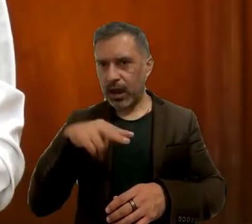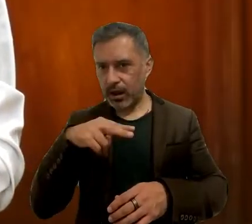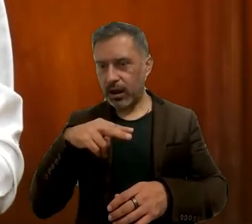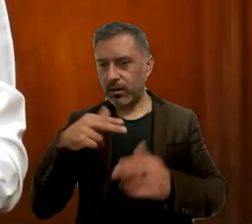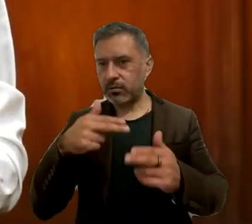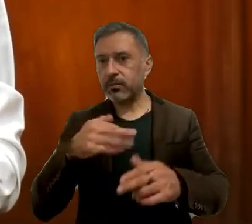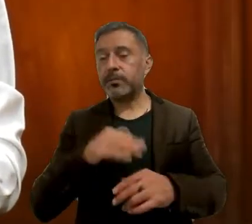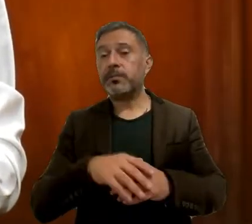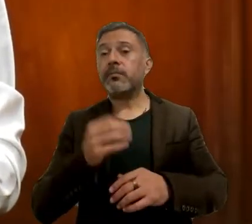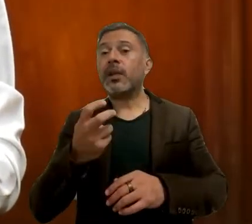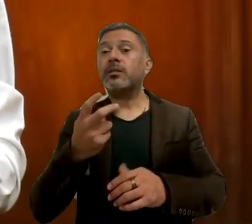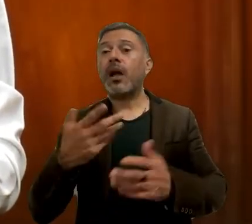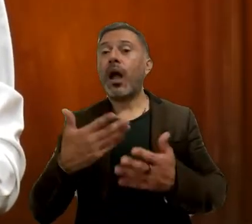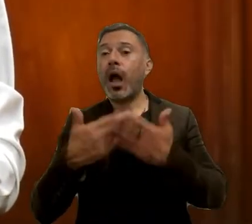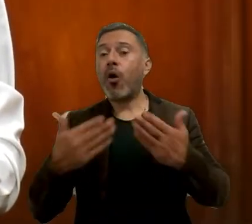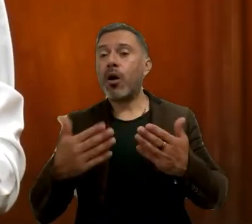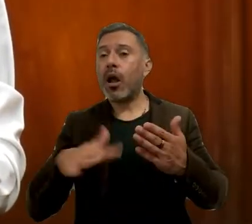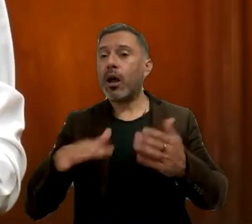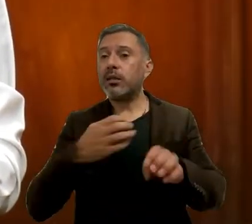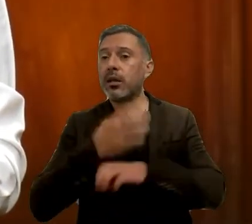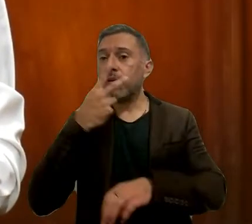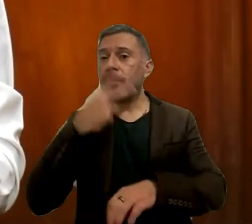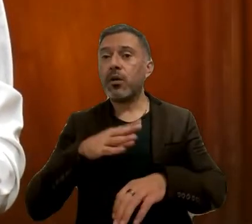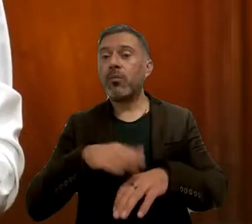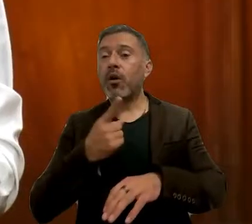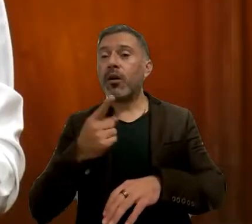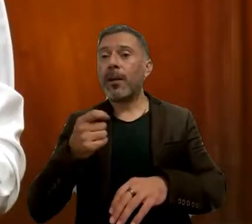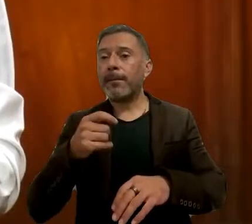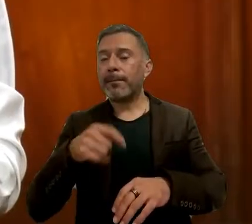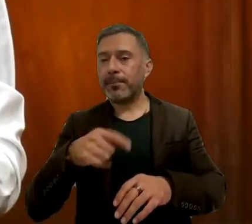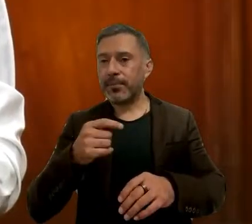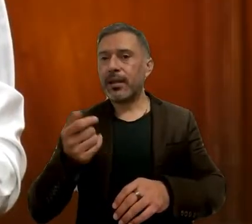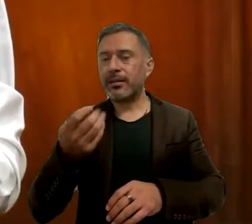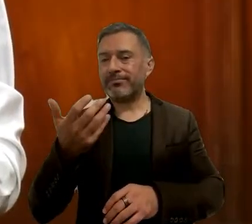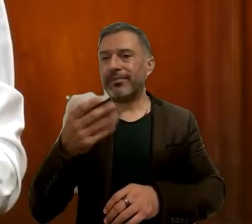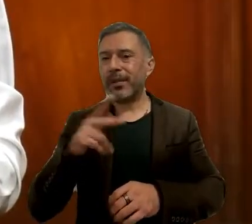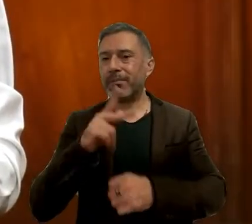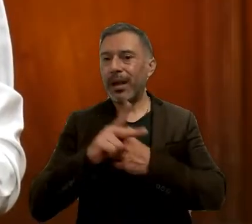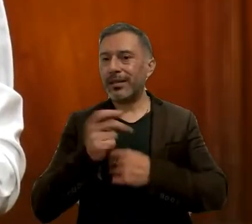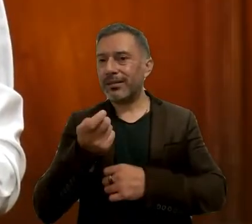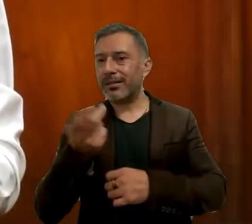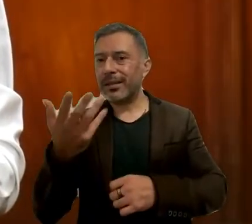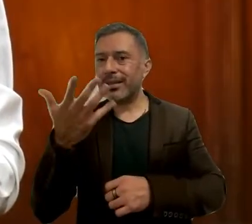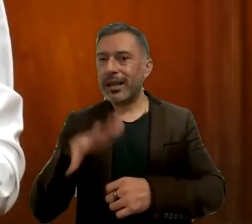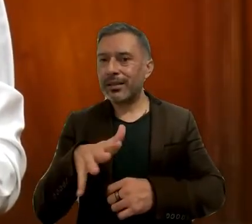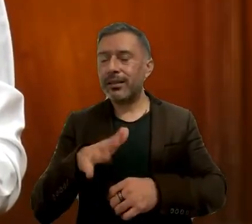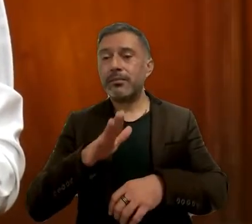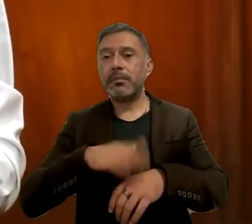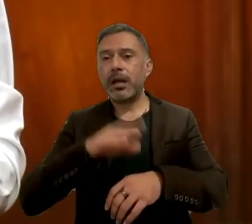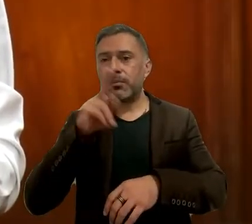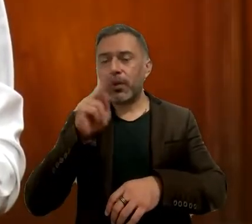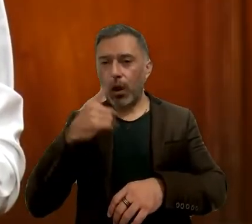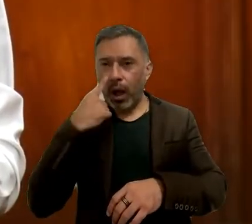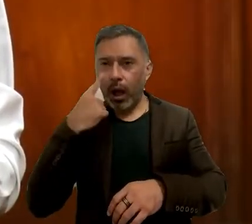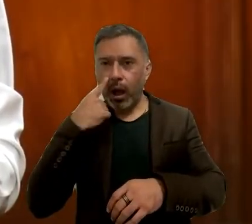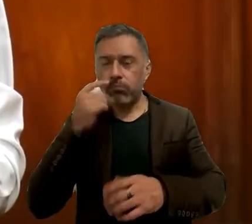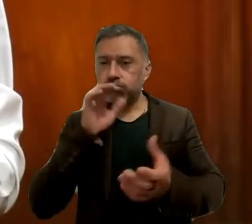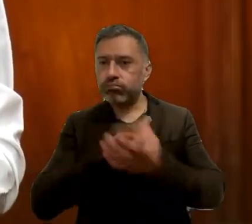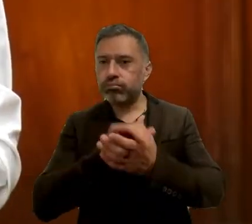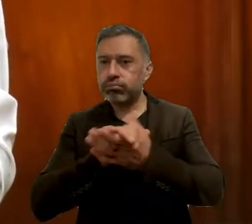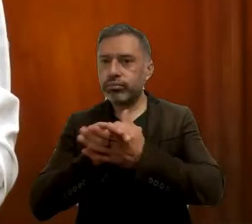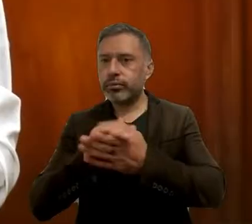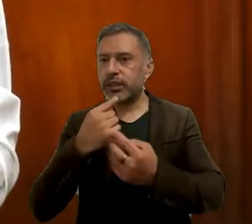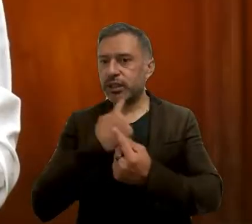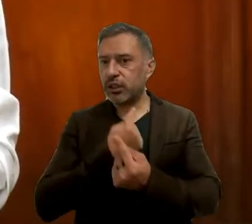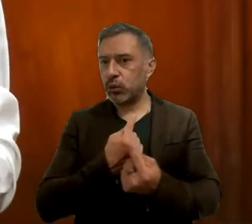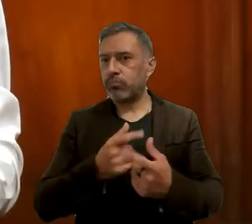mayor relevancia a nuestro Estado, ya que nuestro país se ubica como el 10º país con más casos de matrimonio infantil y el 2º